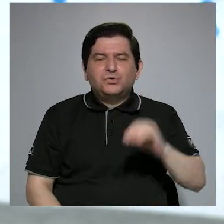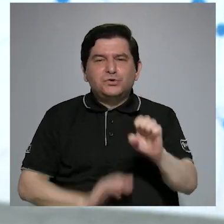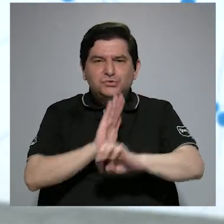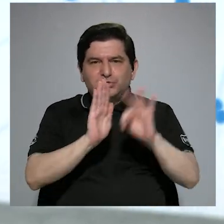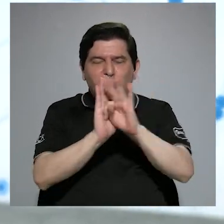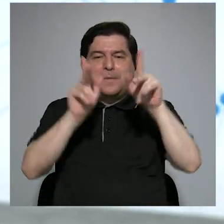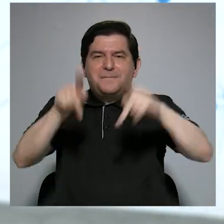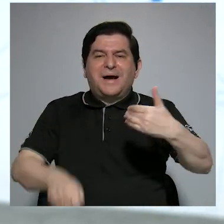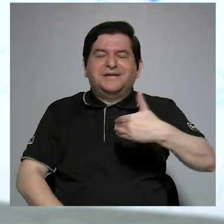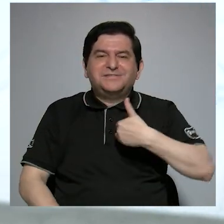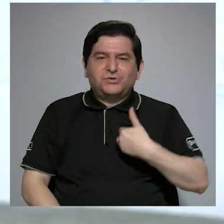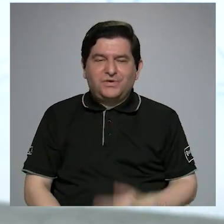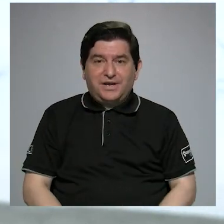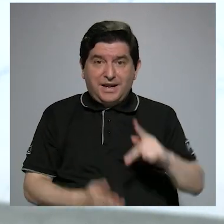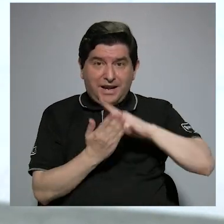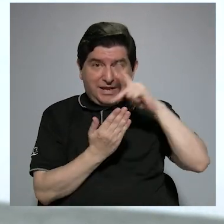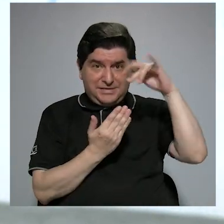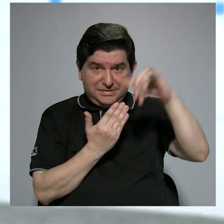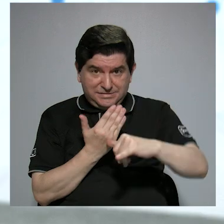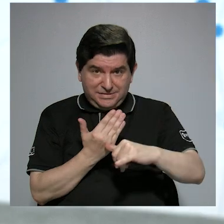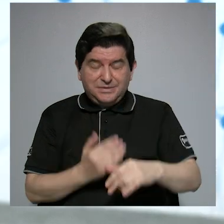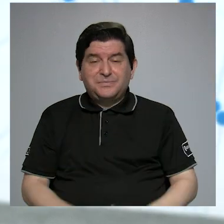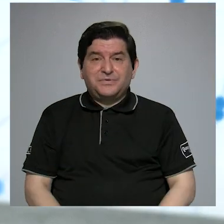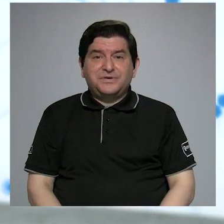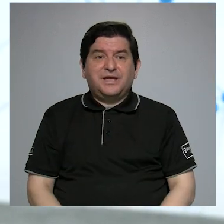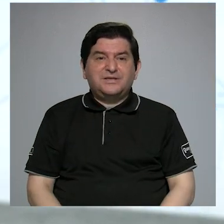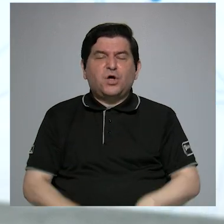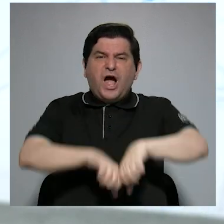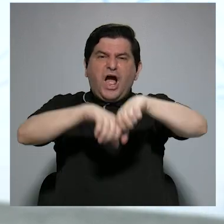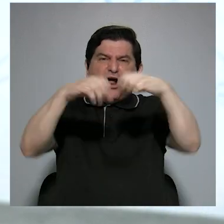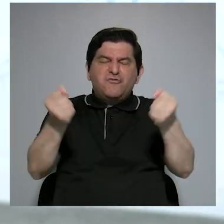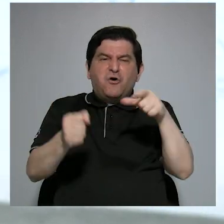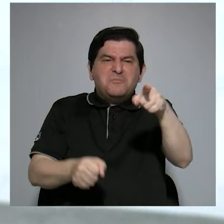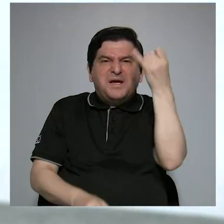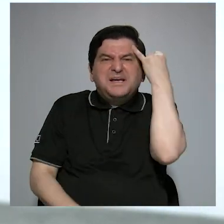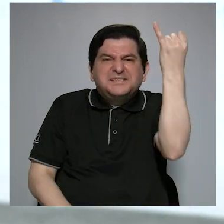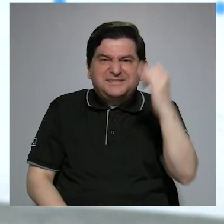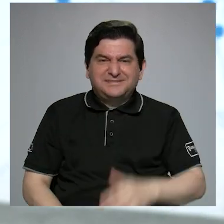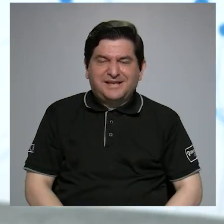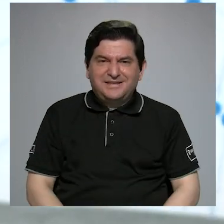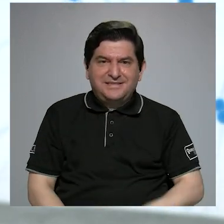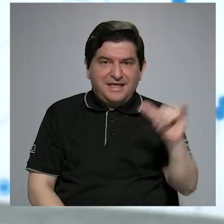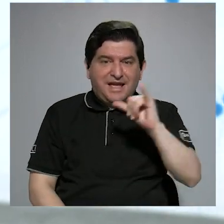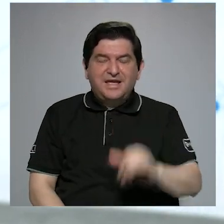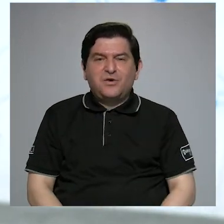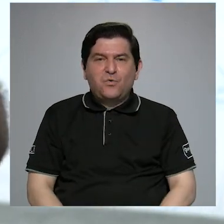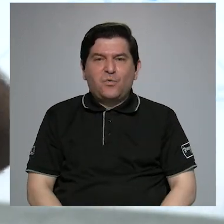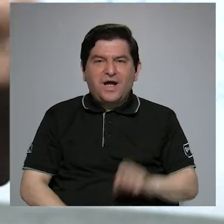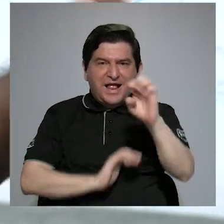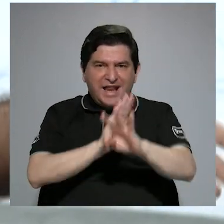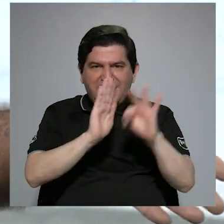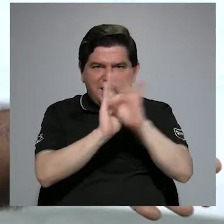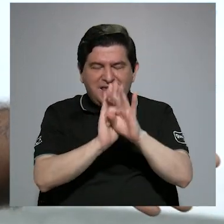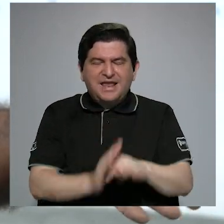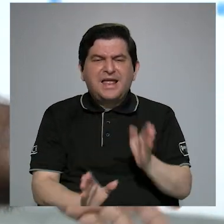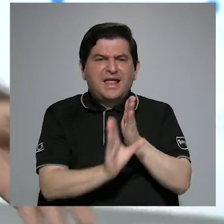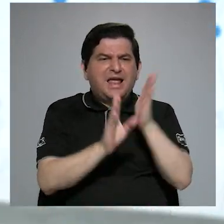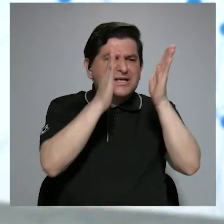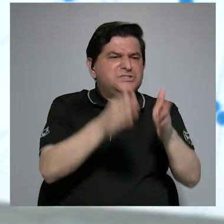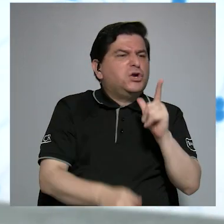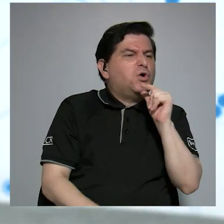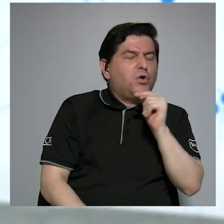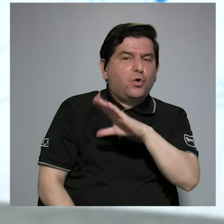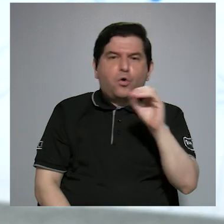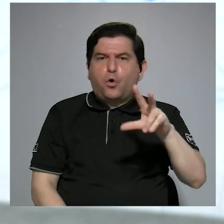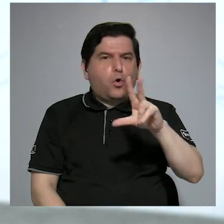tienen las personas. El programa propone romper con esos estereotipos, incluso con el estereotipo de quién es el psicólogo